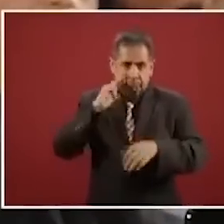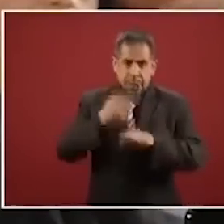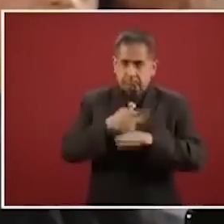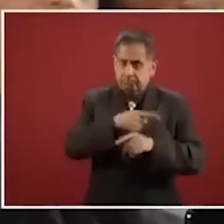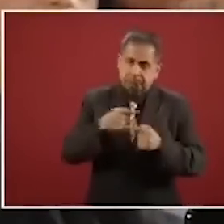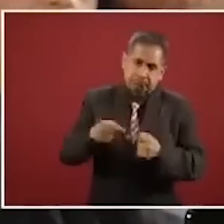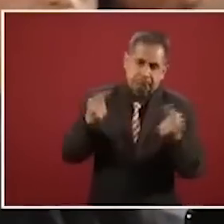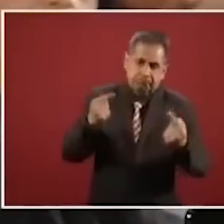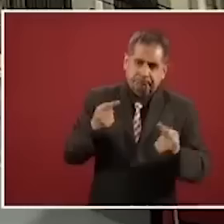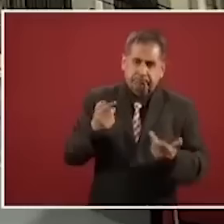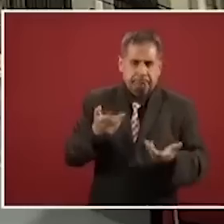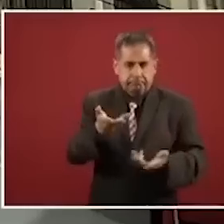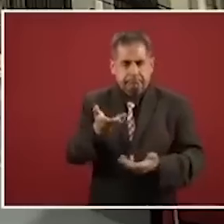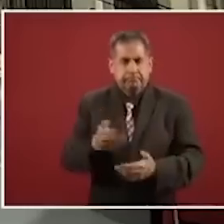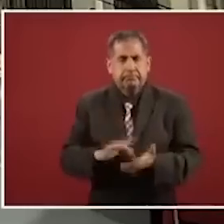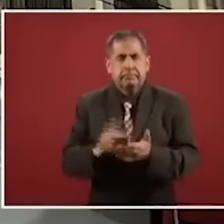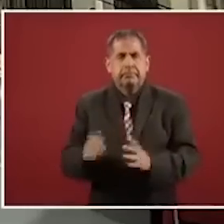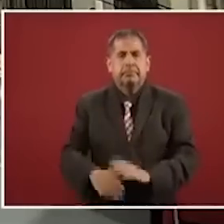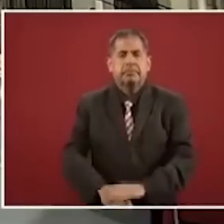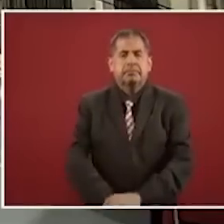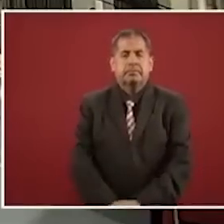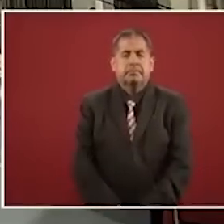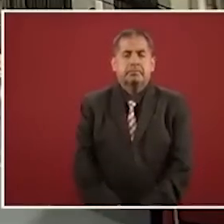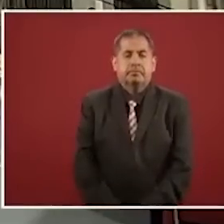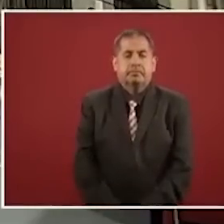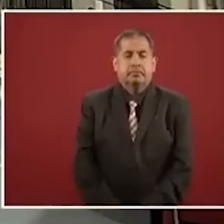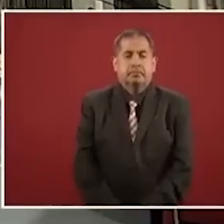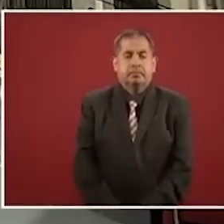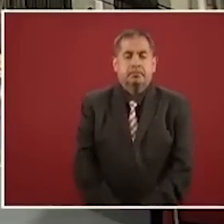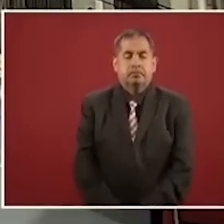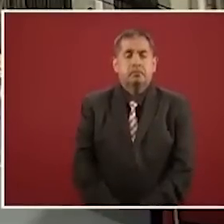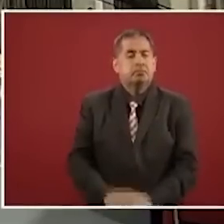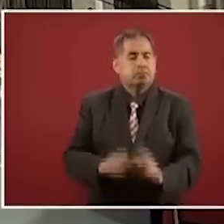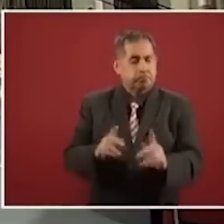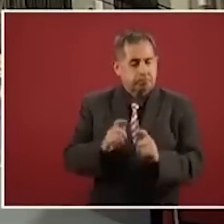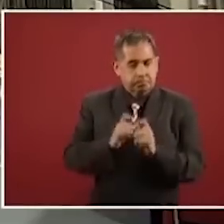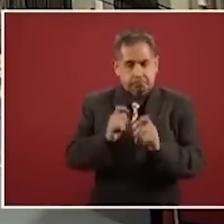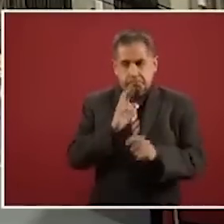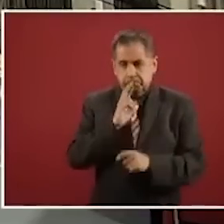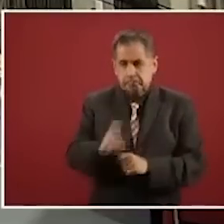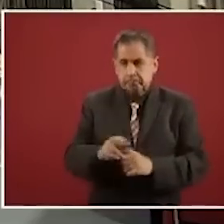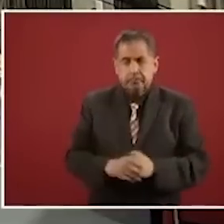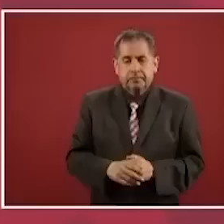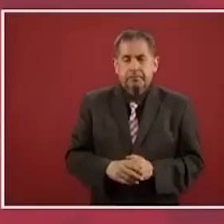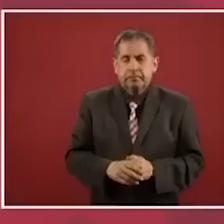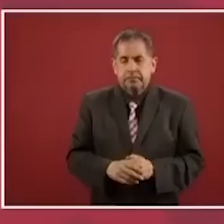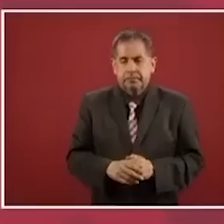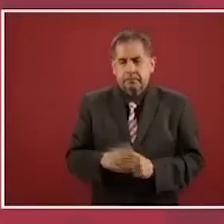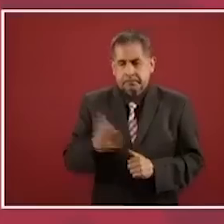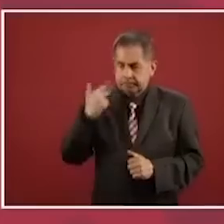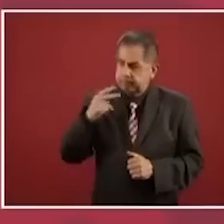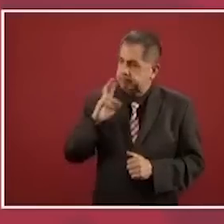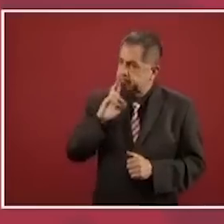principales opositores. Gracias. Bueno, te diría, como